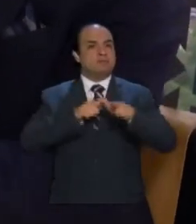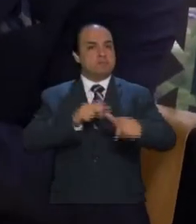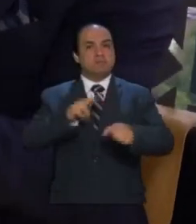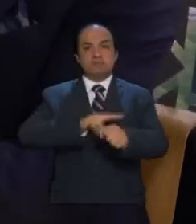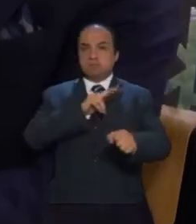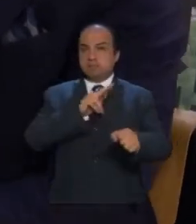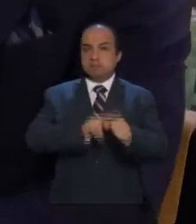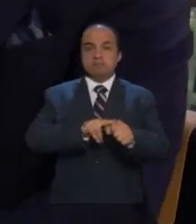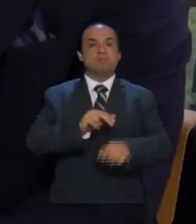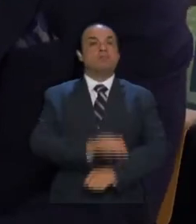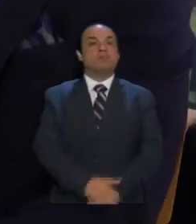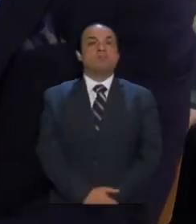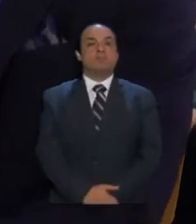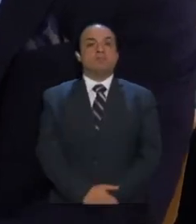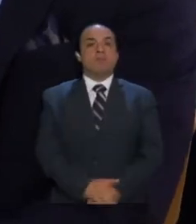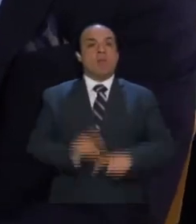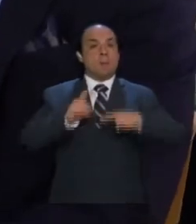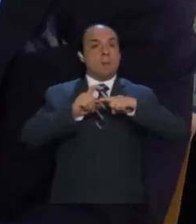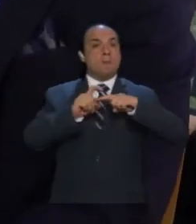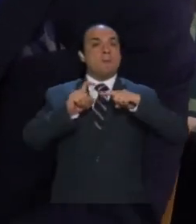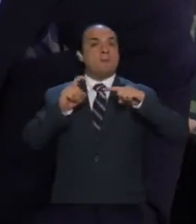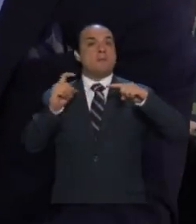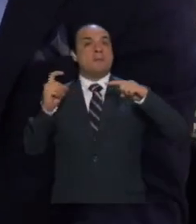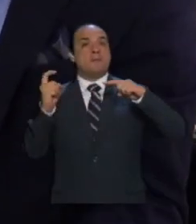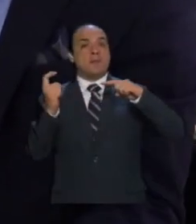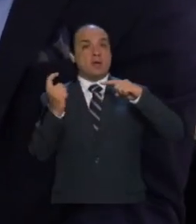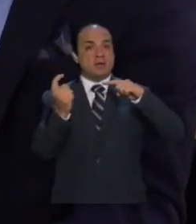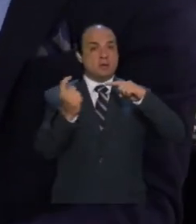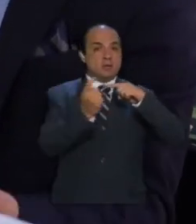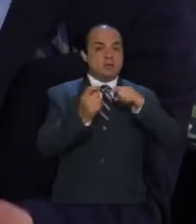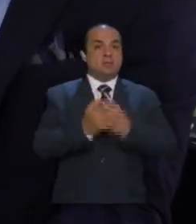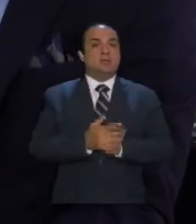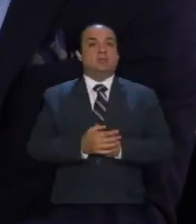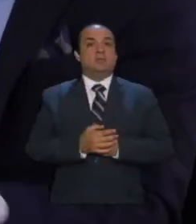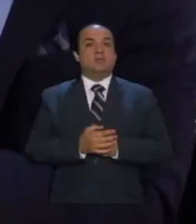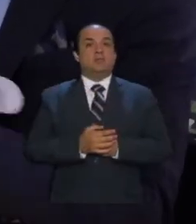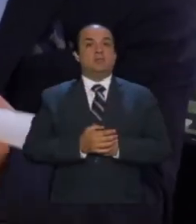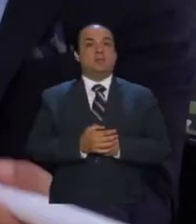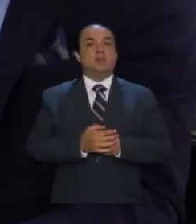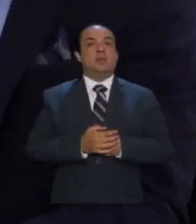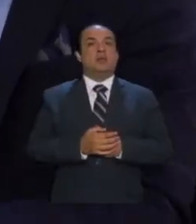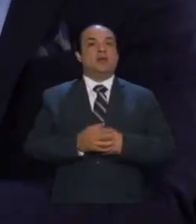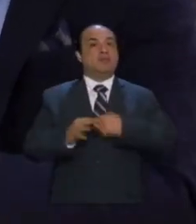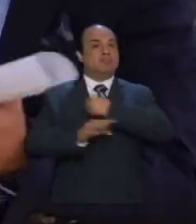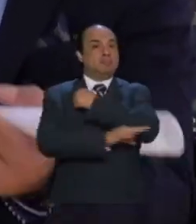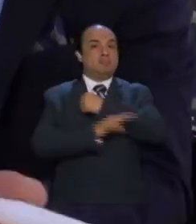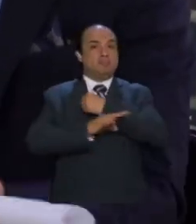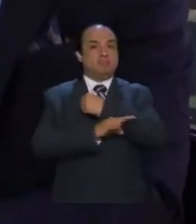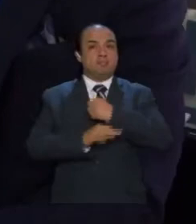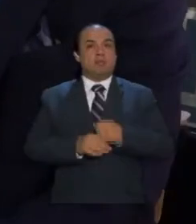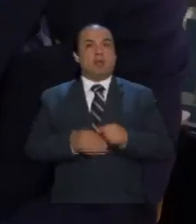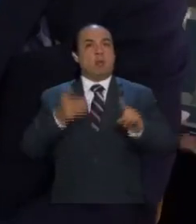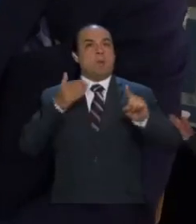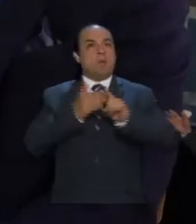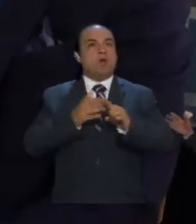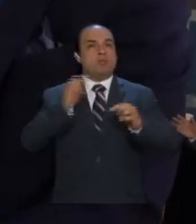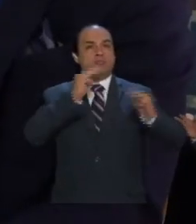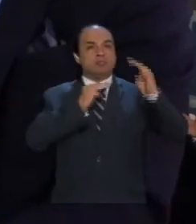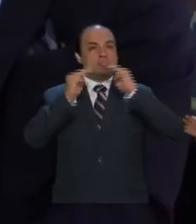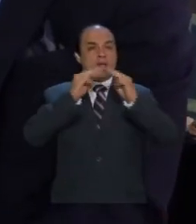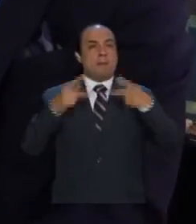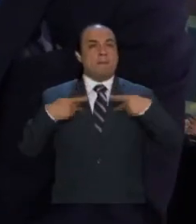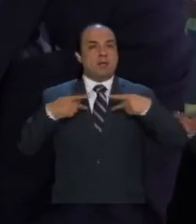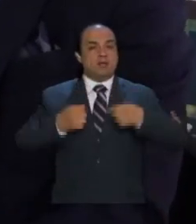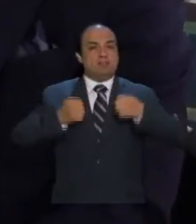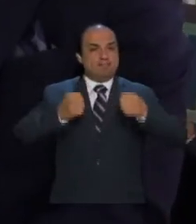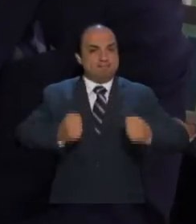normal. Los teleféricos, como sabemos, se hicieron para montañas, para los esquiadores, para llegar a las partes altas de las